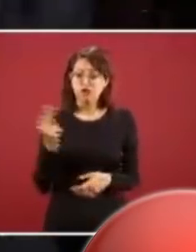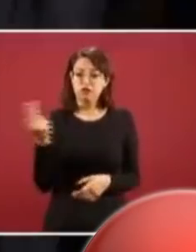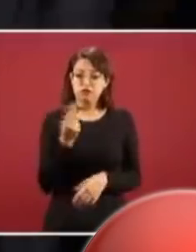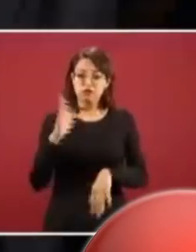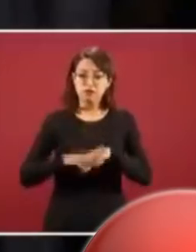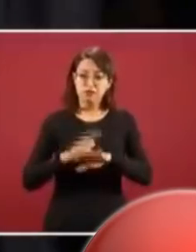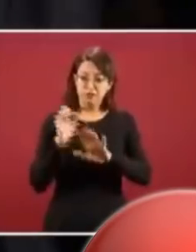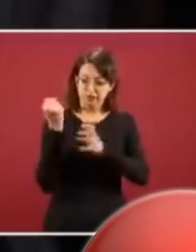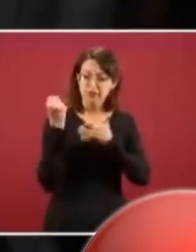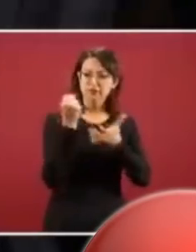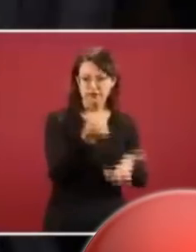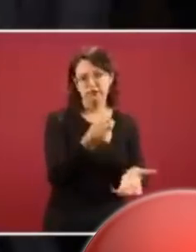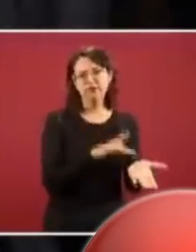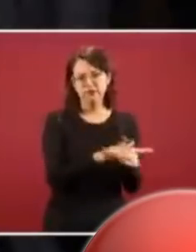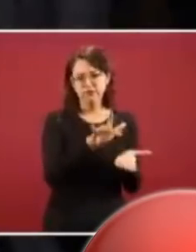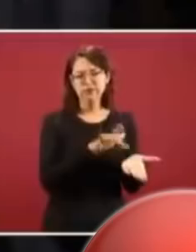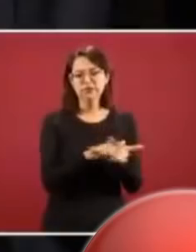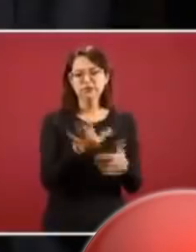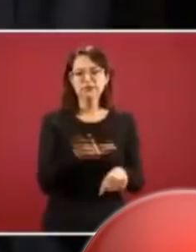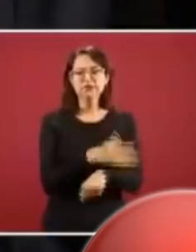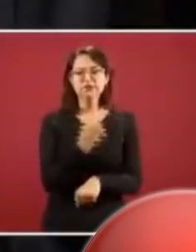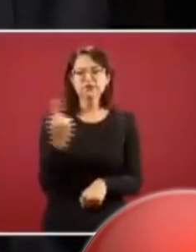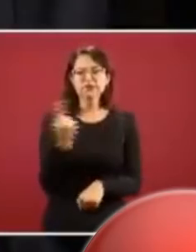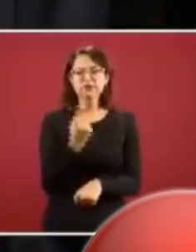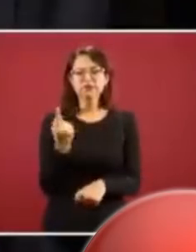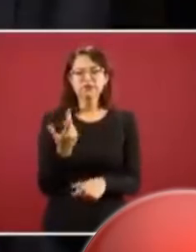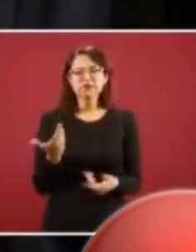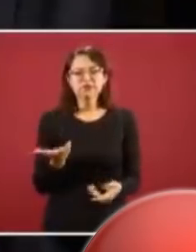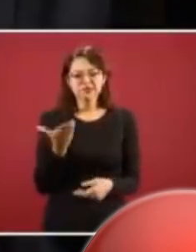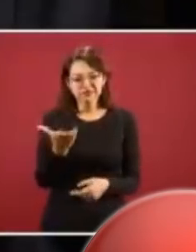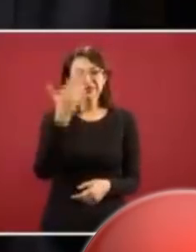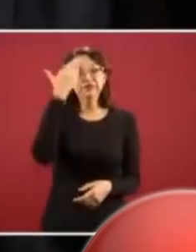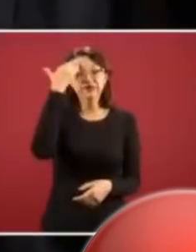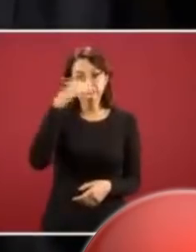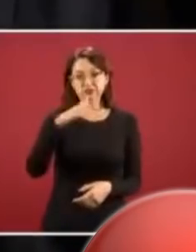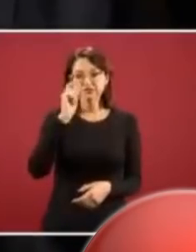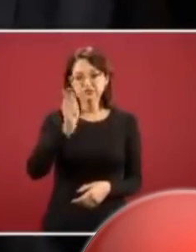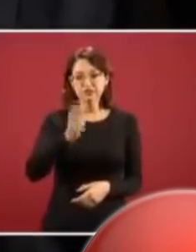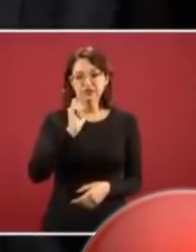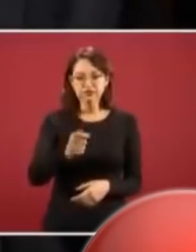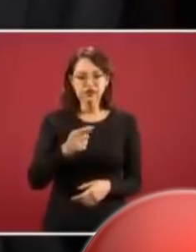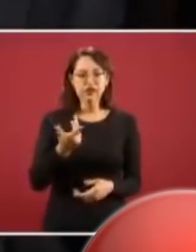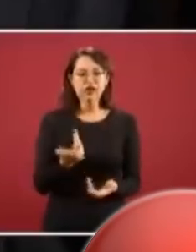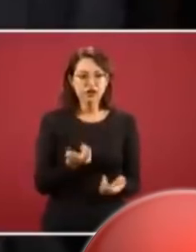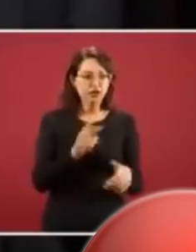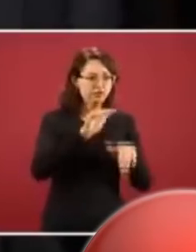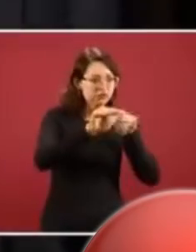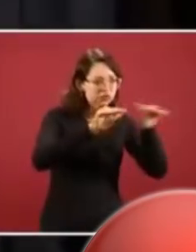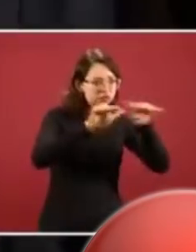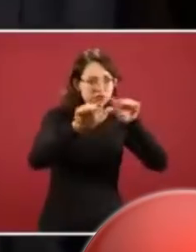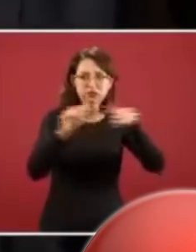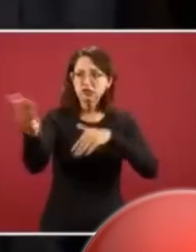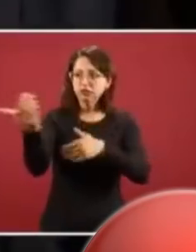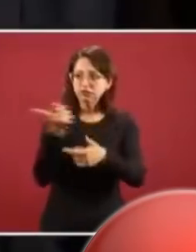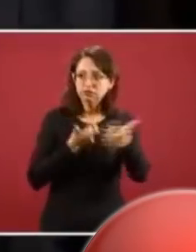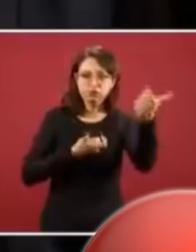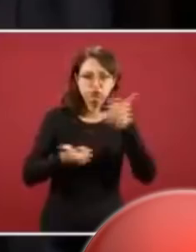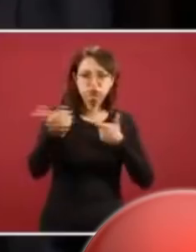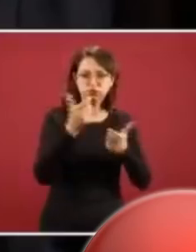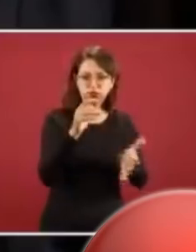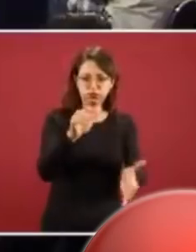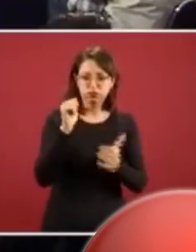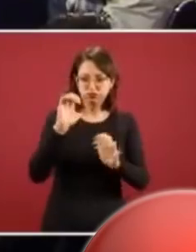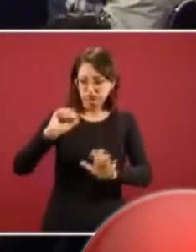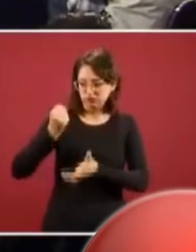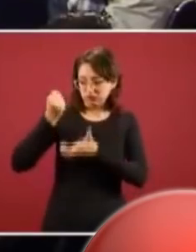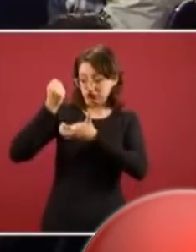más de fortaleza en este sentido, porque además, pues usted sabe lo que representa que se cobren estos créditos fiscales en dinero para la